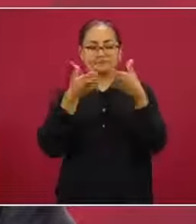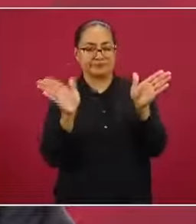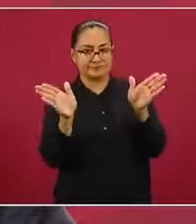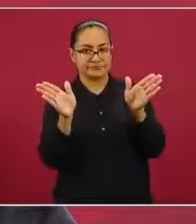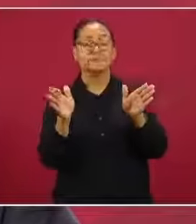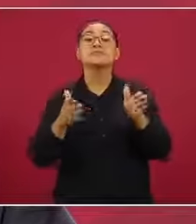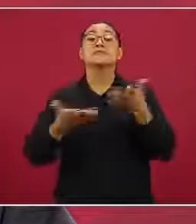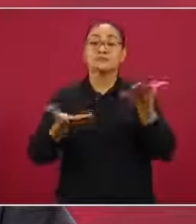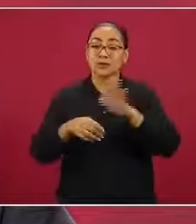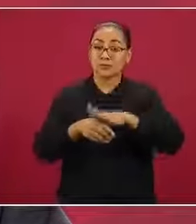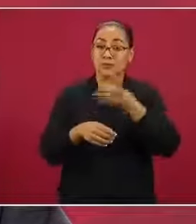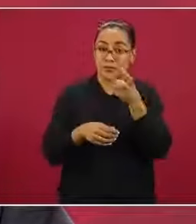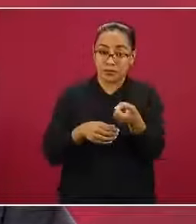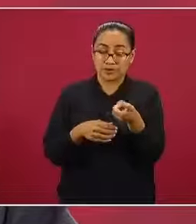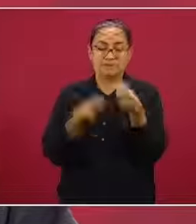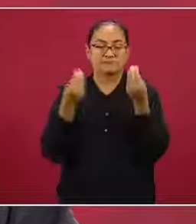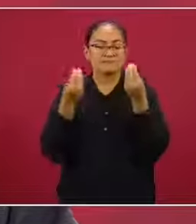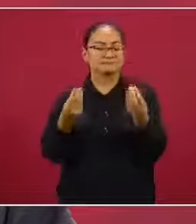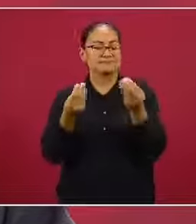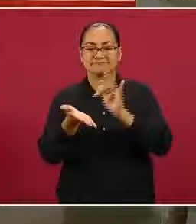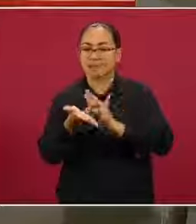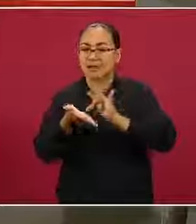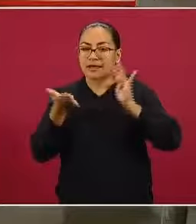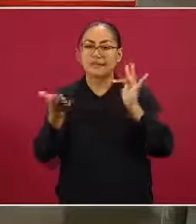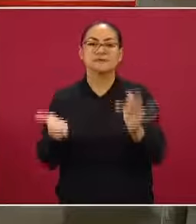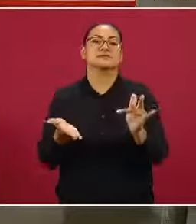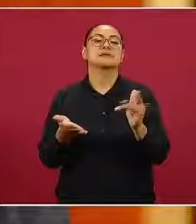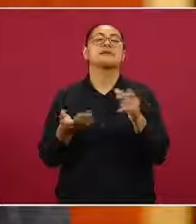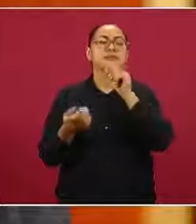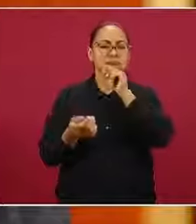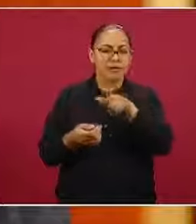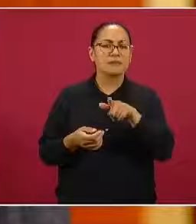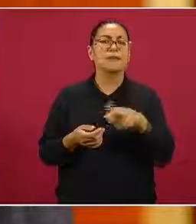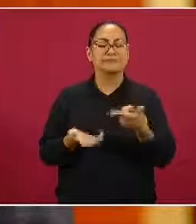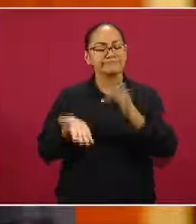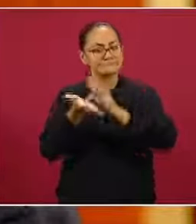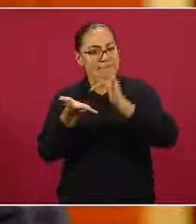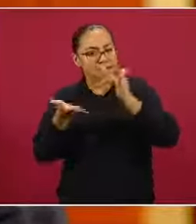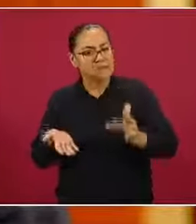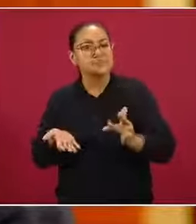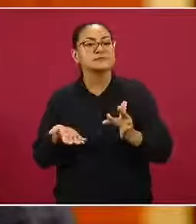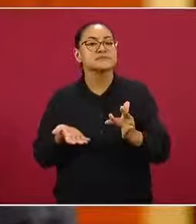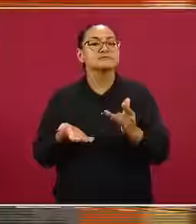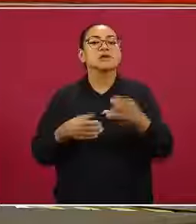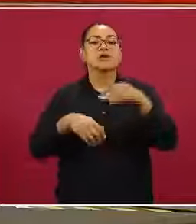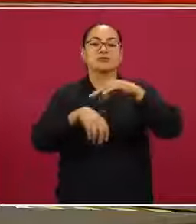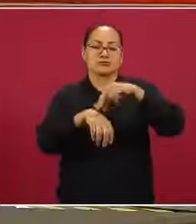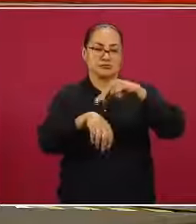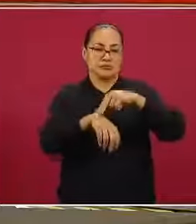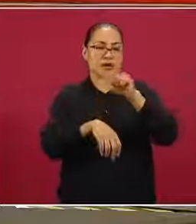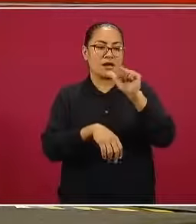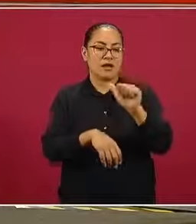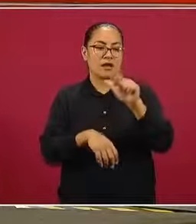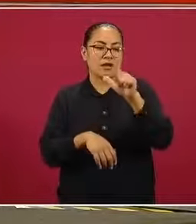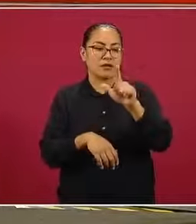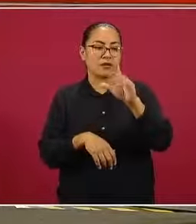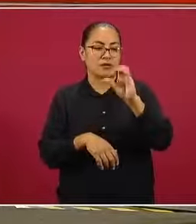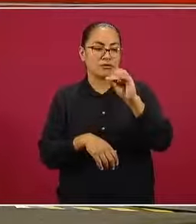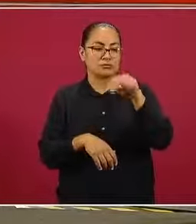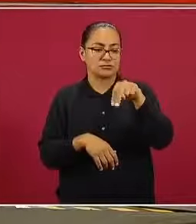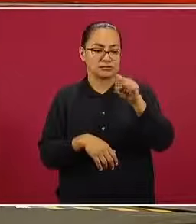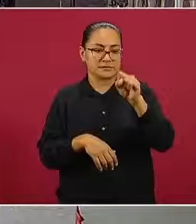de todos los que participamos en esto, a nombre del doctor Alcocer y el grupo que coordina la Secretaría de Salud. Muchas gracias, Cristian. Gracias, Rui,